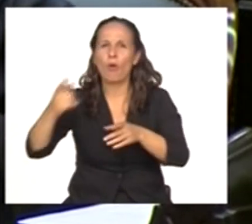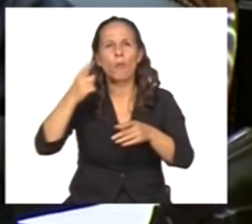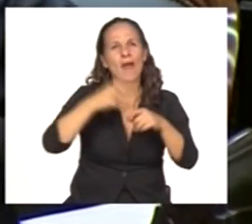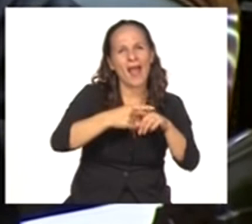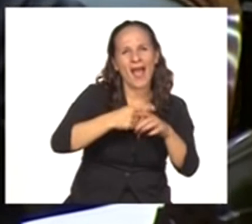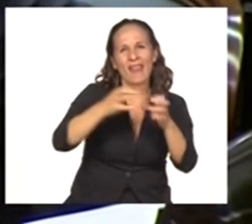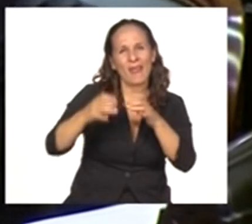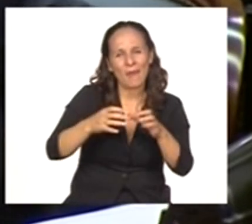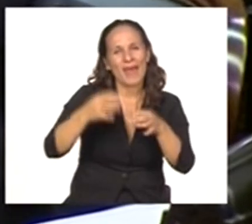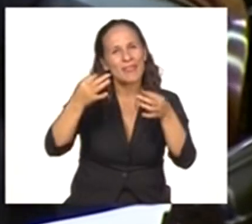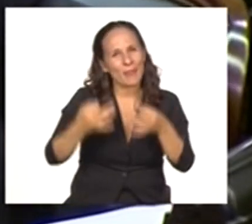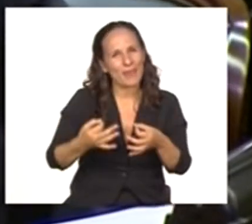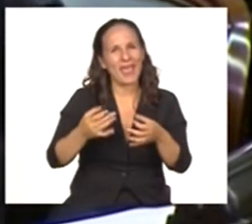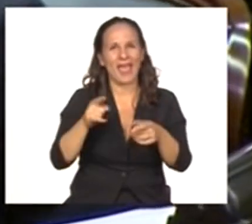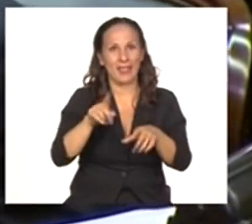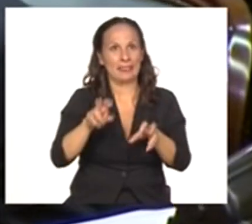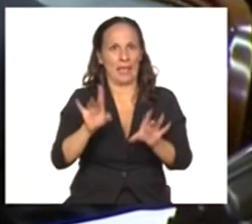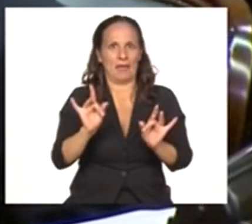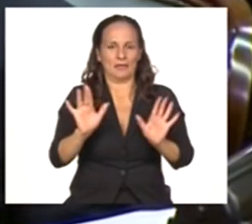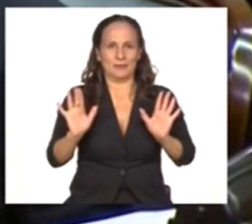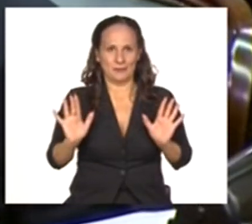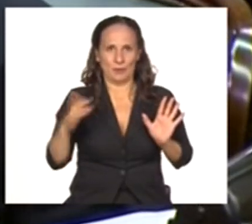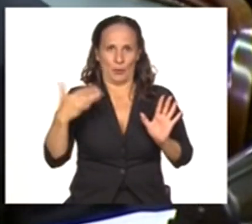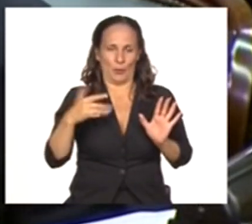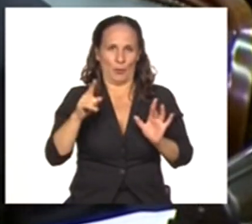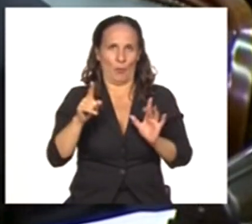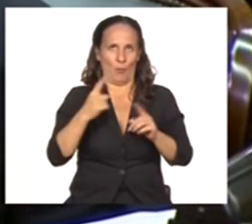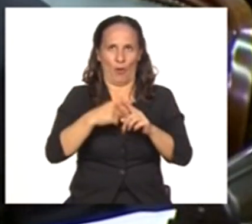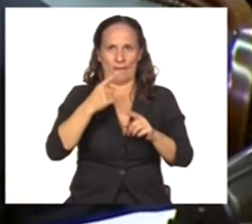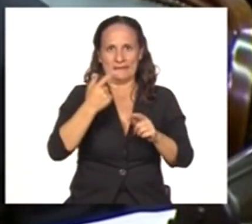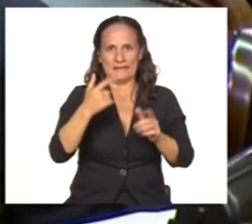la delicadeza que implica afectar a millones y a millones de argentinos.